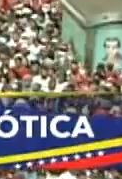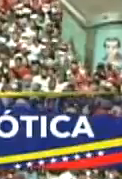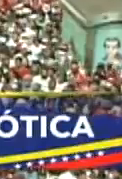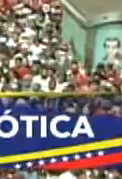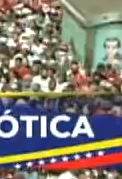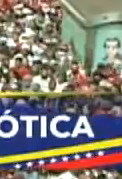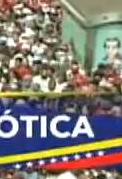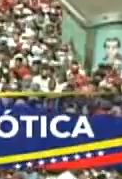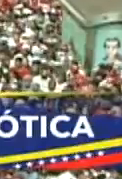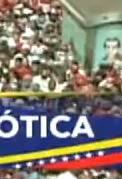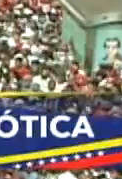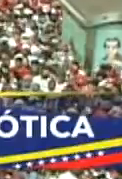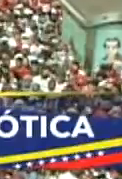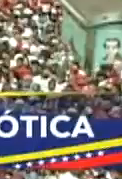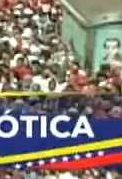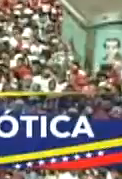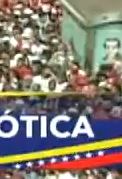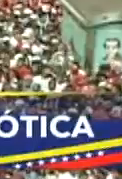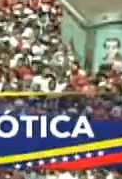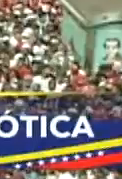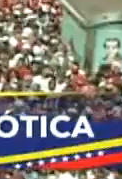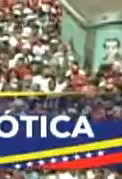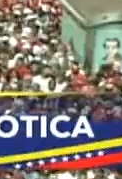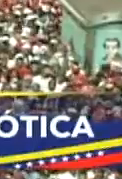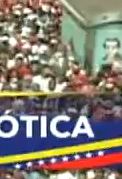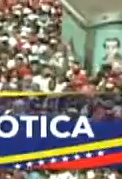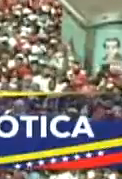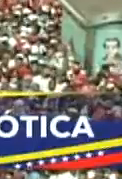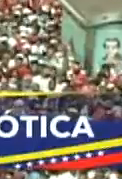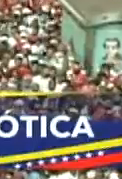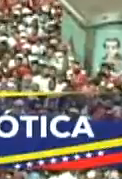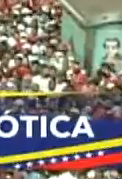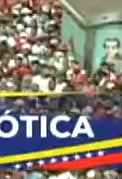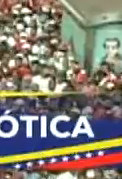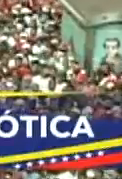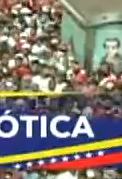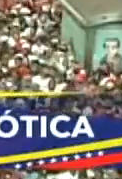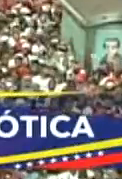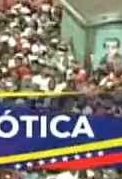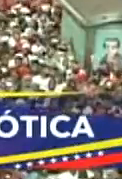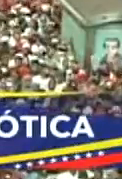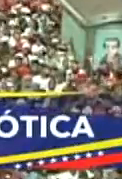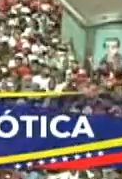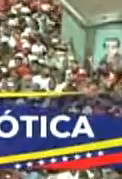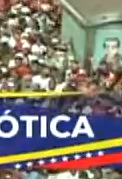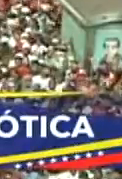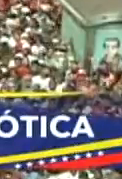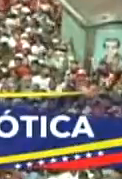Gracias.